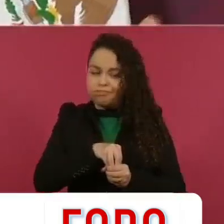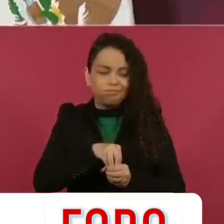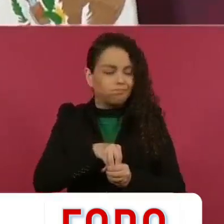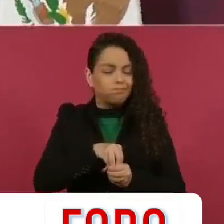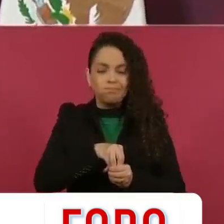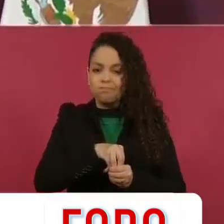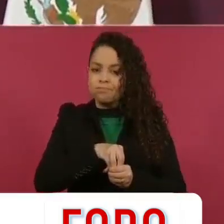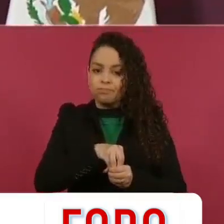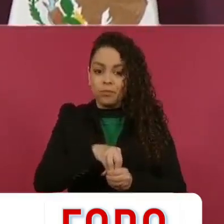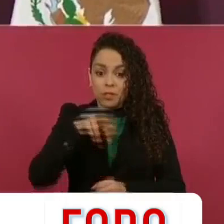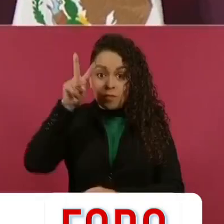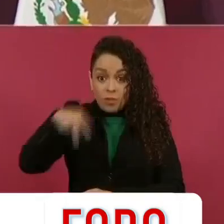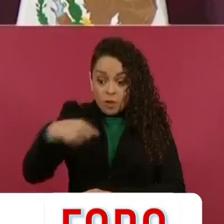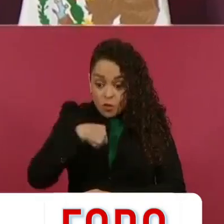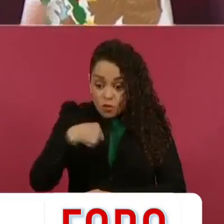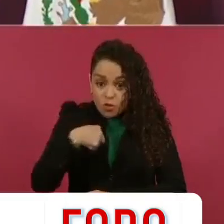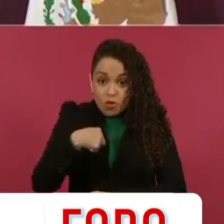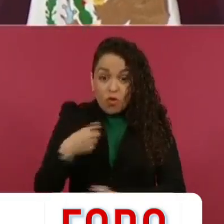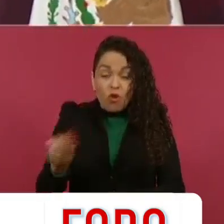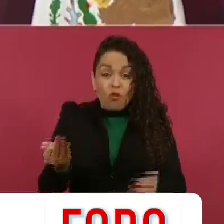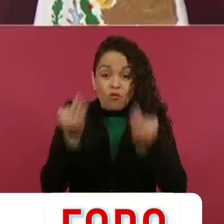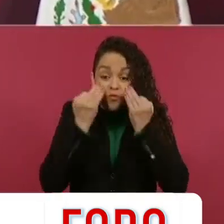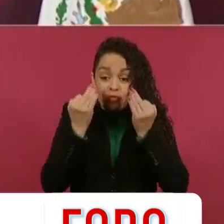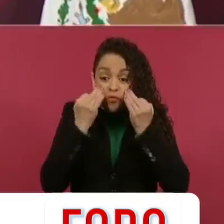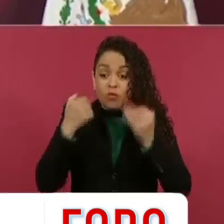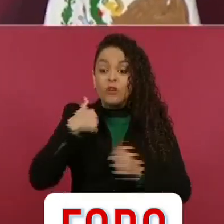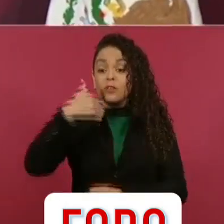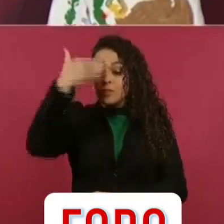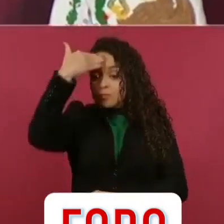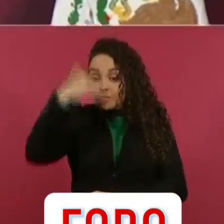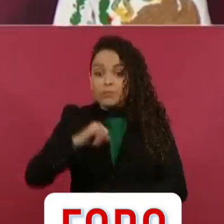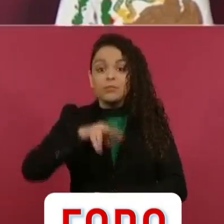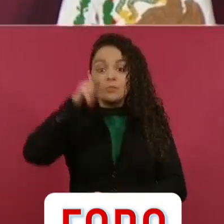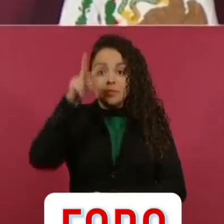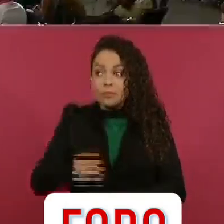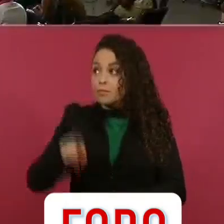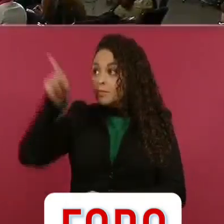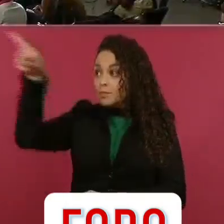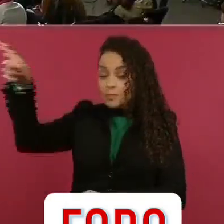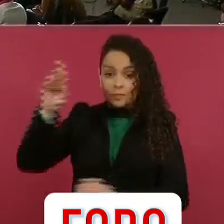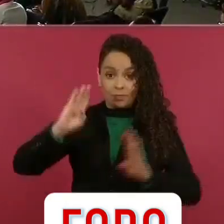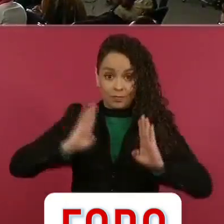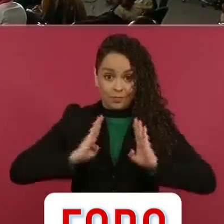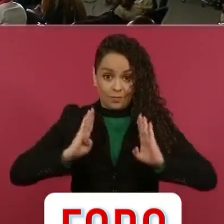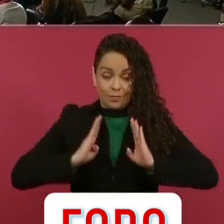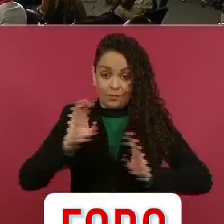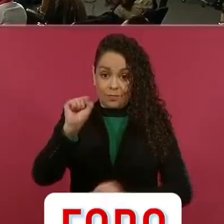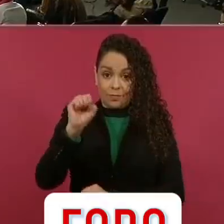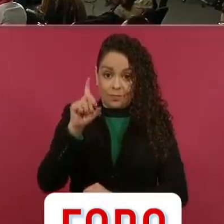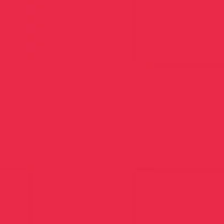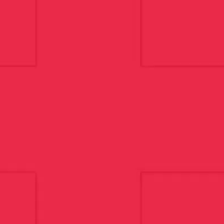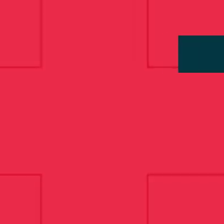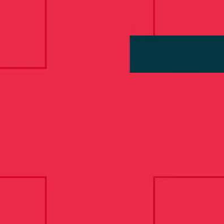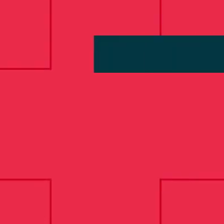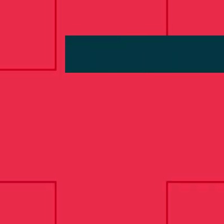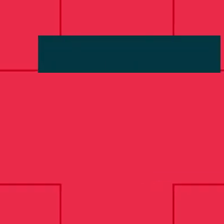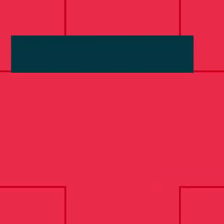que tienen en la Secretaría de la Defensa. Carmen Jaimes, Noticias N+.